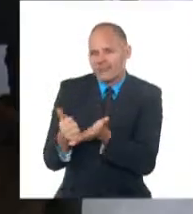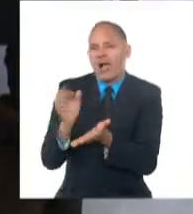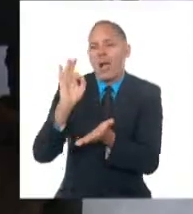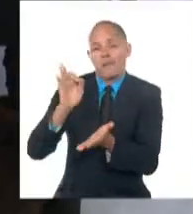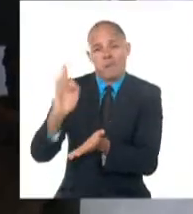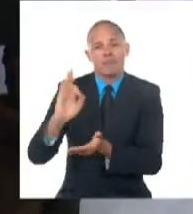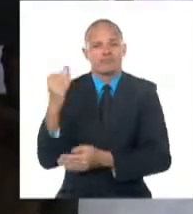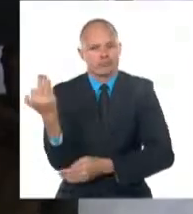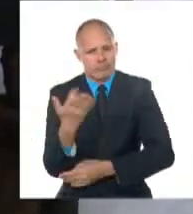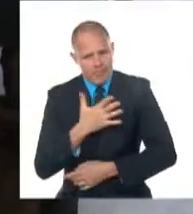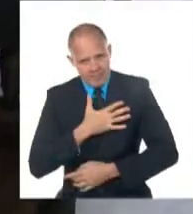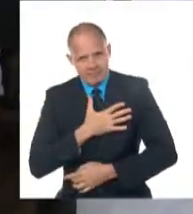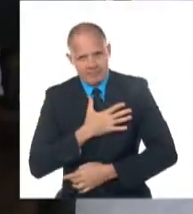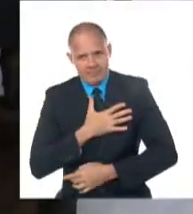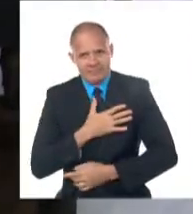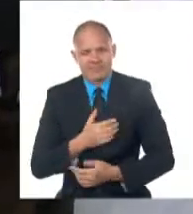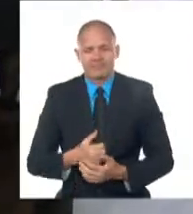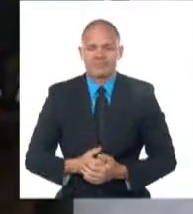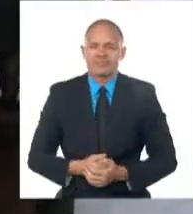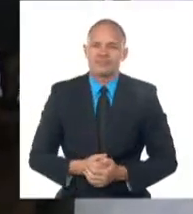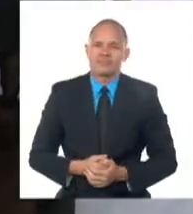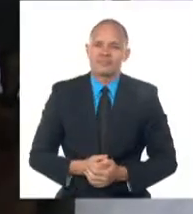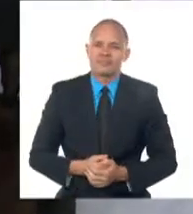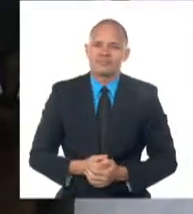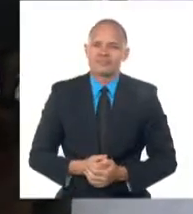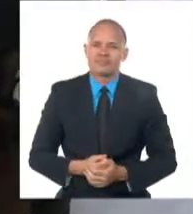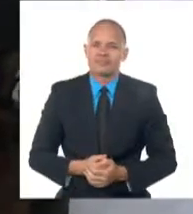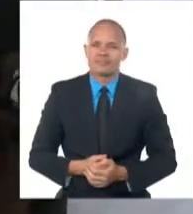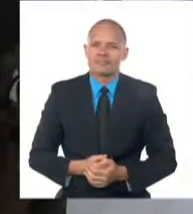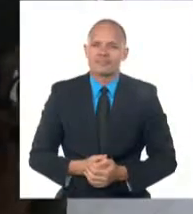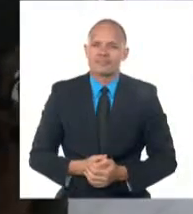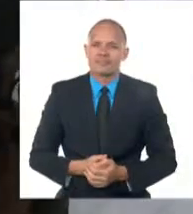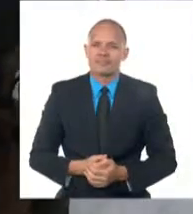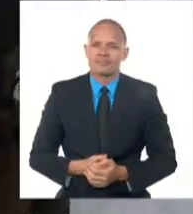respeto mutuo. Adán Morel, Canal Cubano de Noticias.